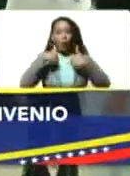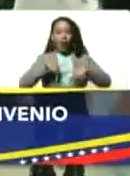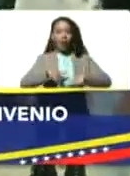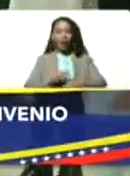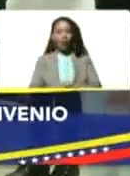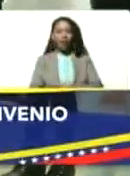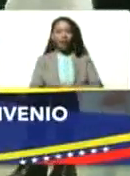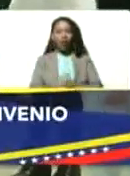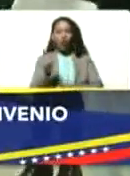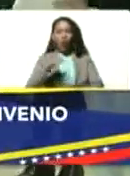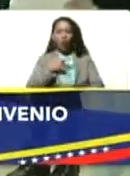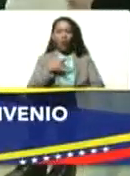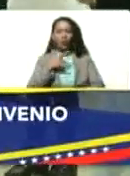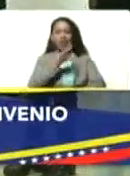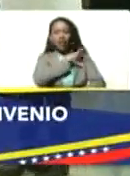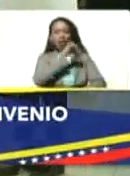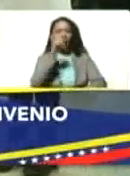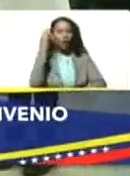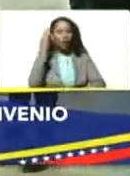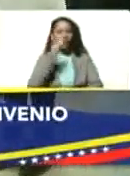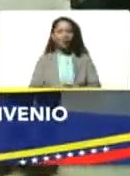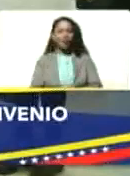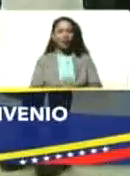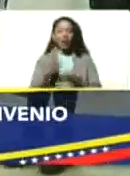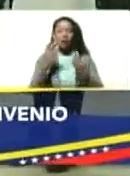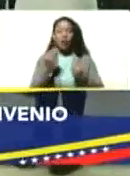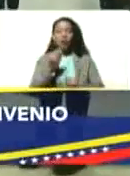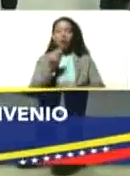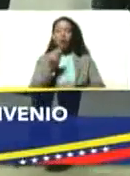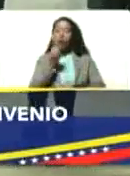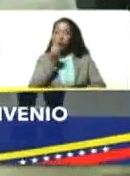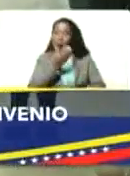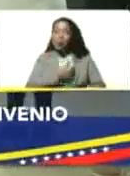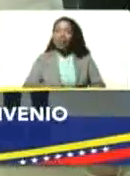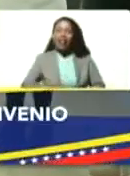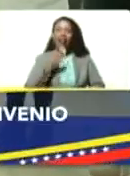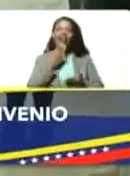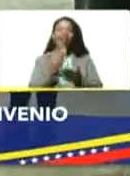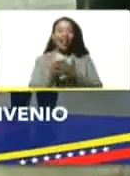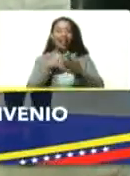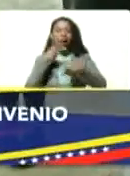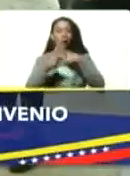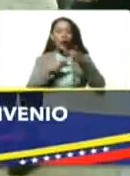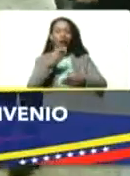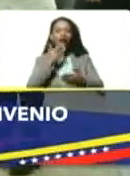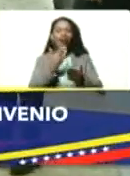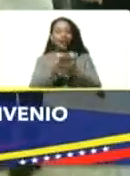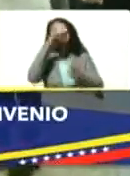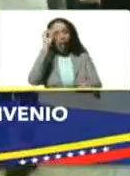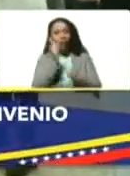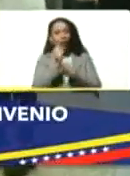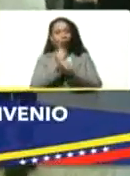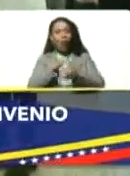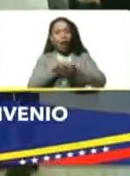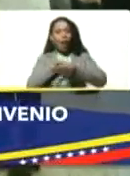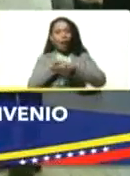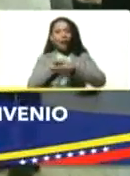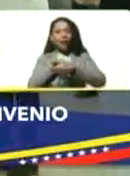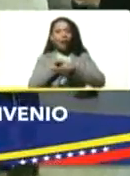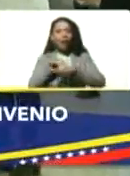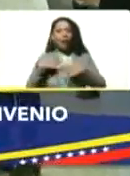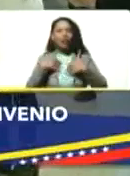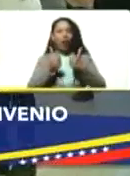la directora? Bueno, presidente, muy agradecida. Gracias a sus políticas, gracias a la gestión de nuestra ministra Magaly